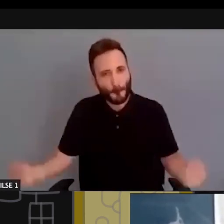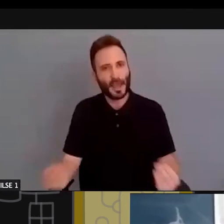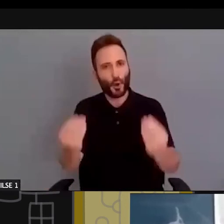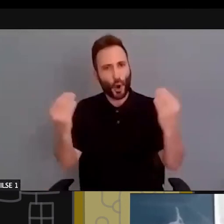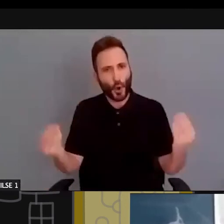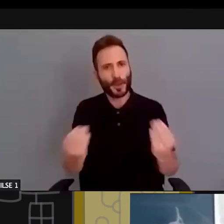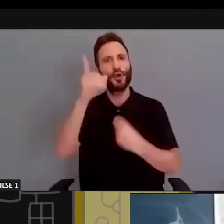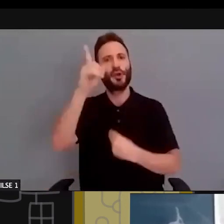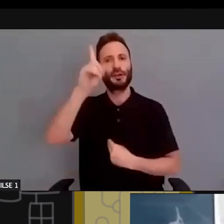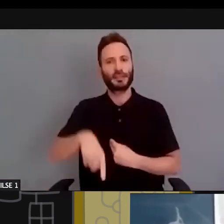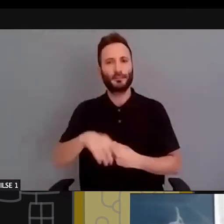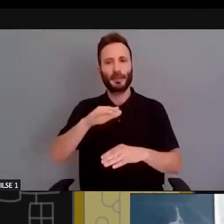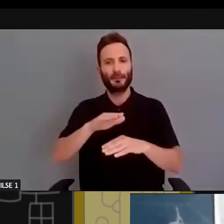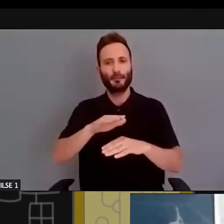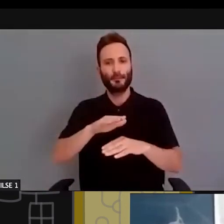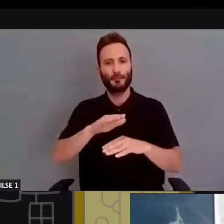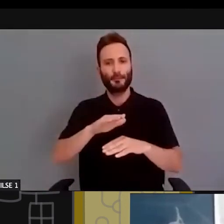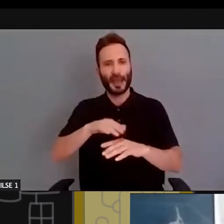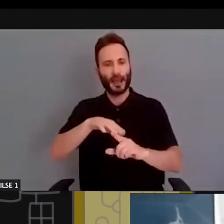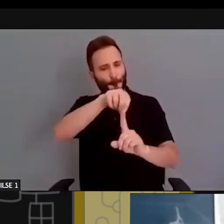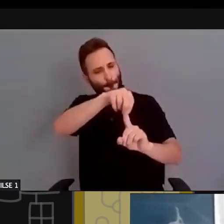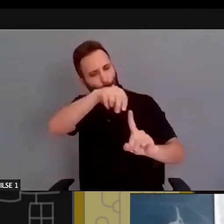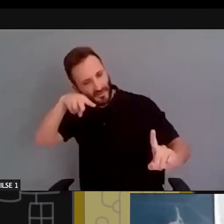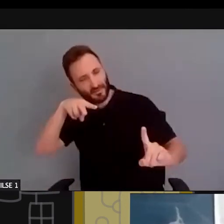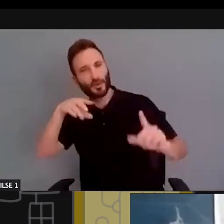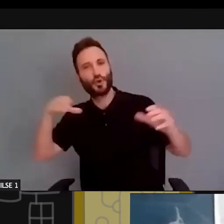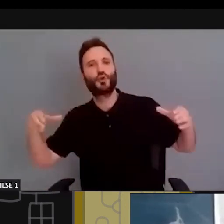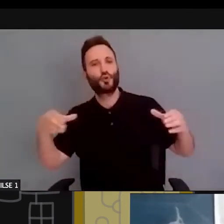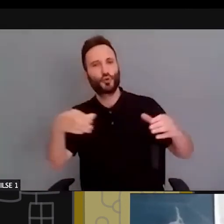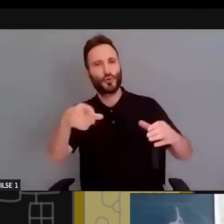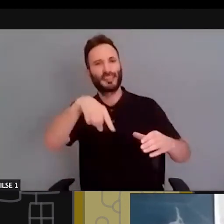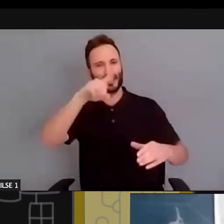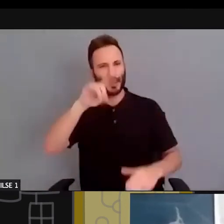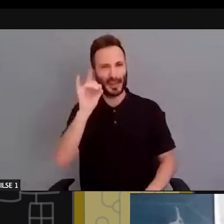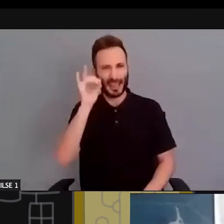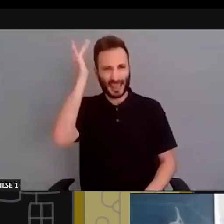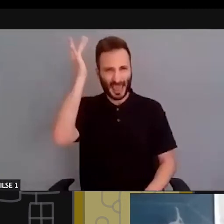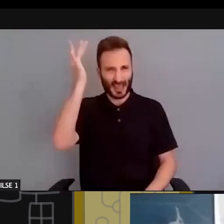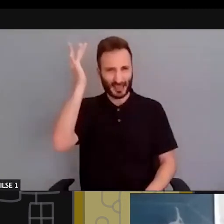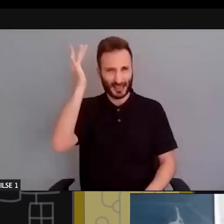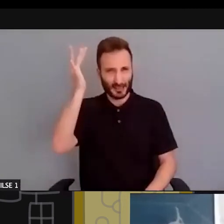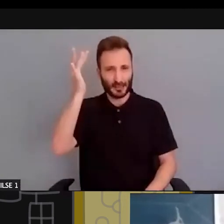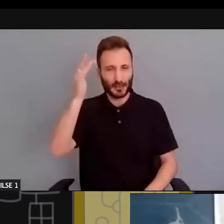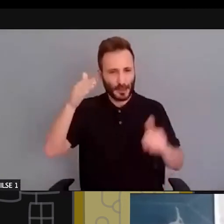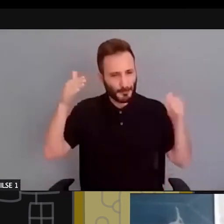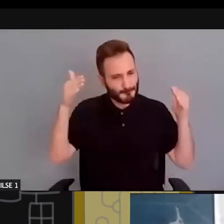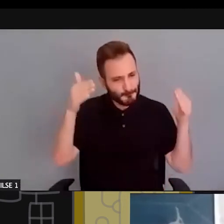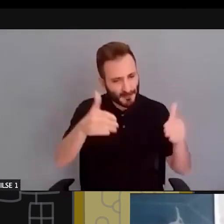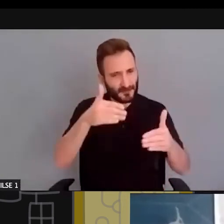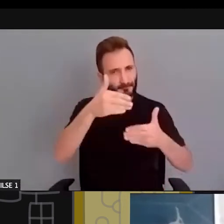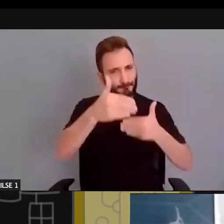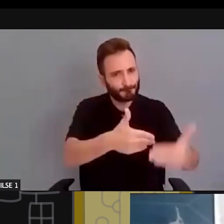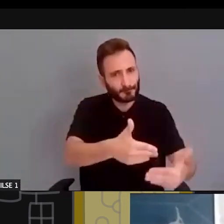fijar la mirada, a fijar el foco en esa iniciativa en concreto y poder seguir